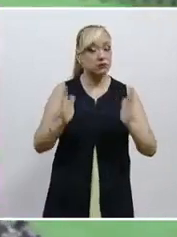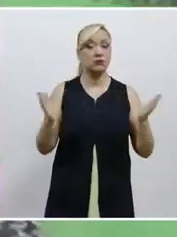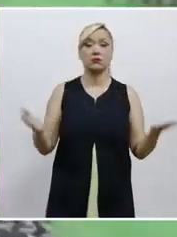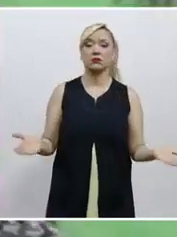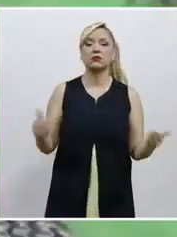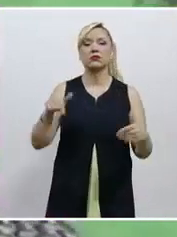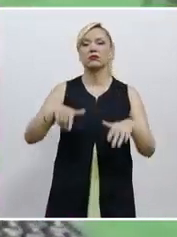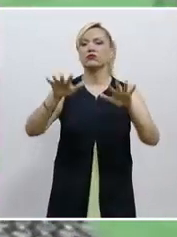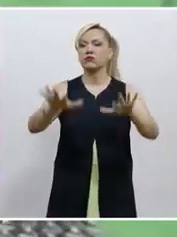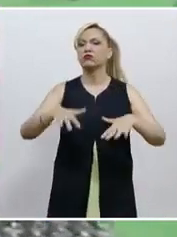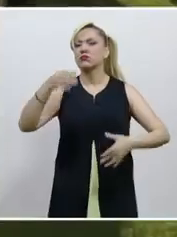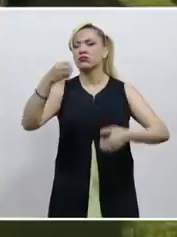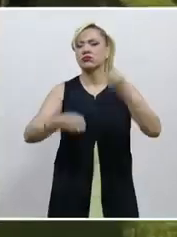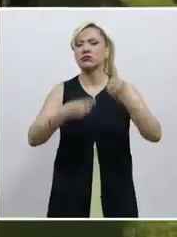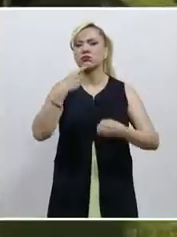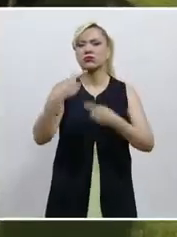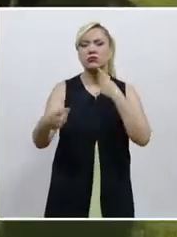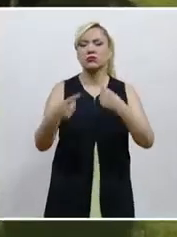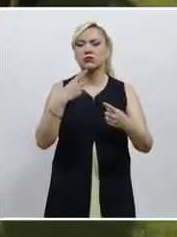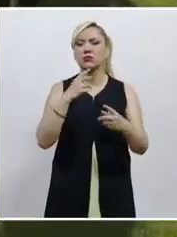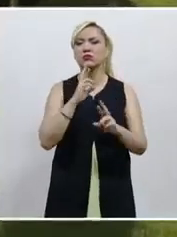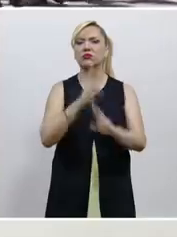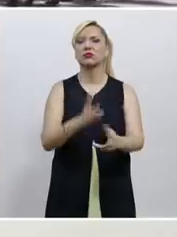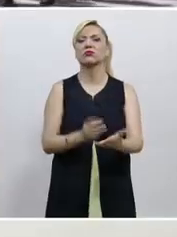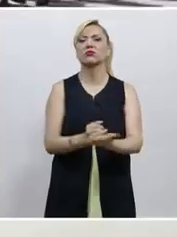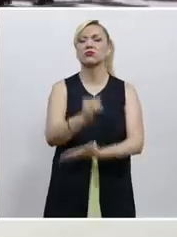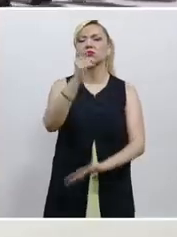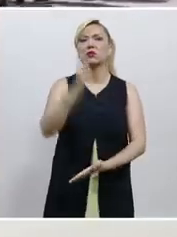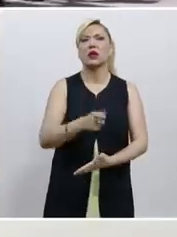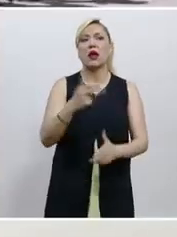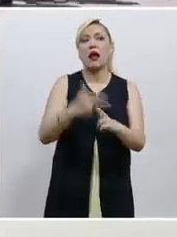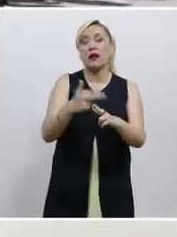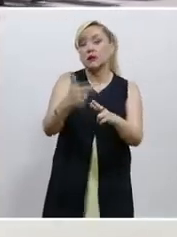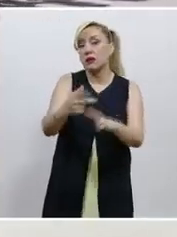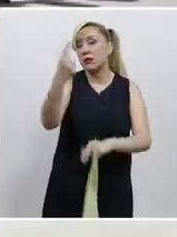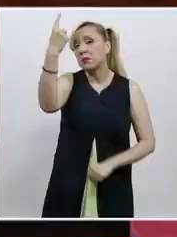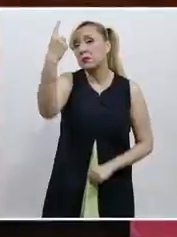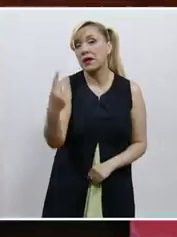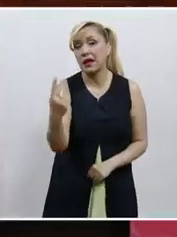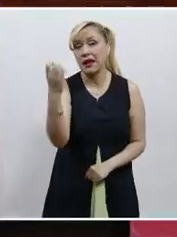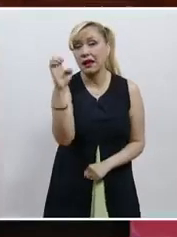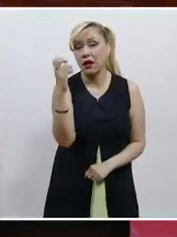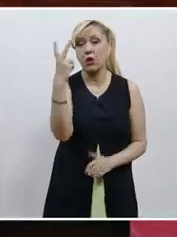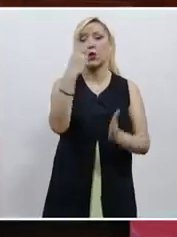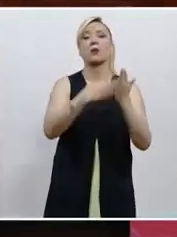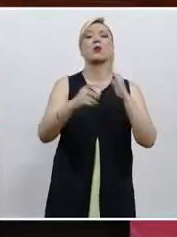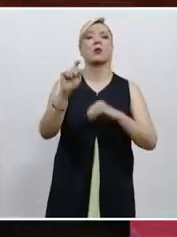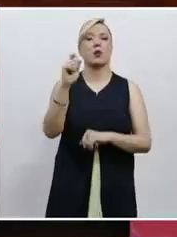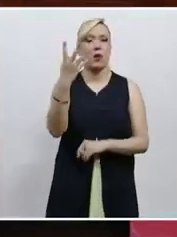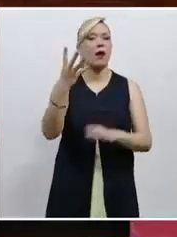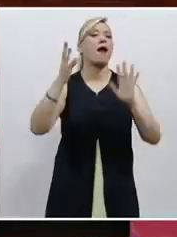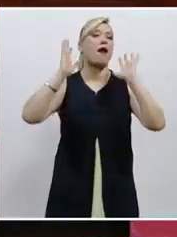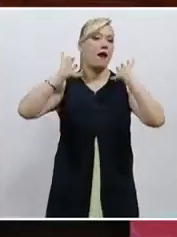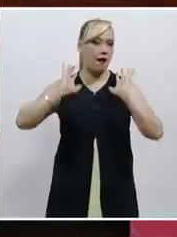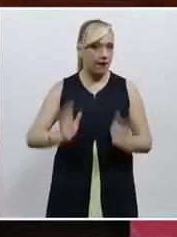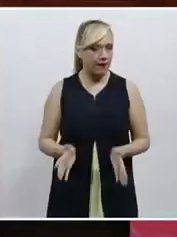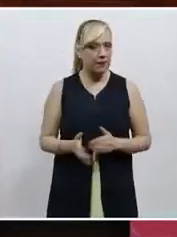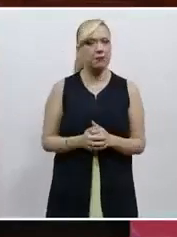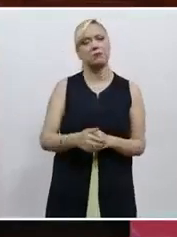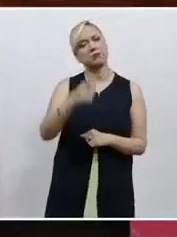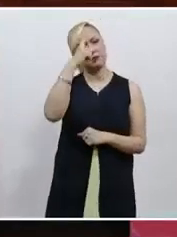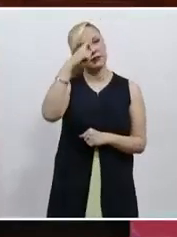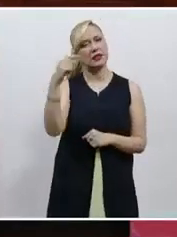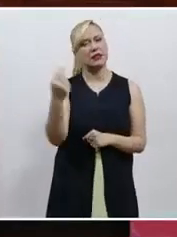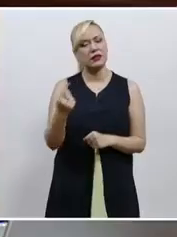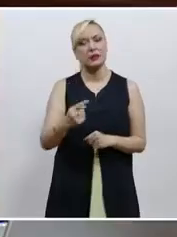el Pleno determinó que esta resolución comenzará a surtir efectos a partir del 1 de enero de 2024. Esto con el fin de que se